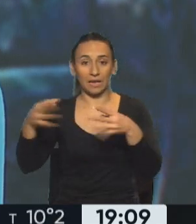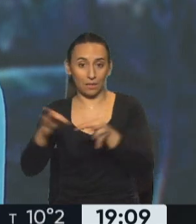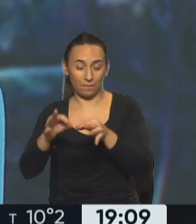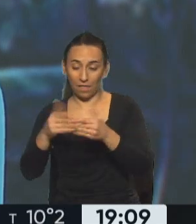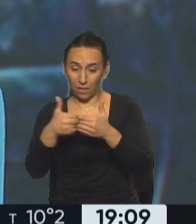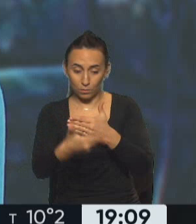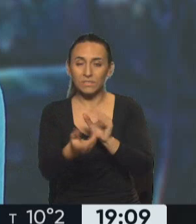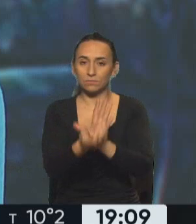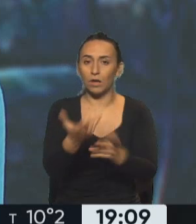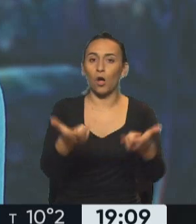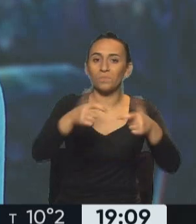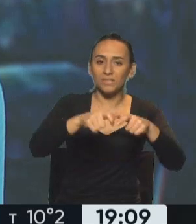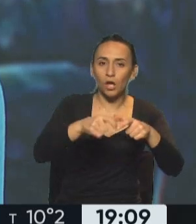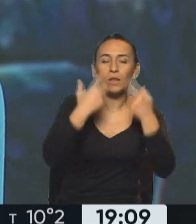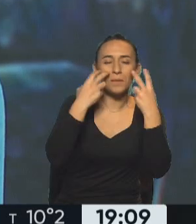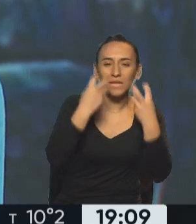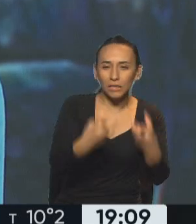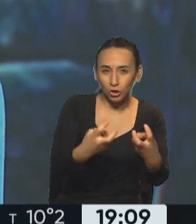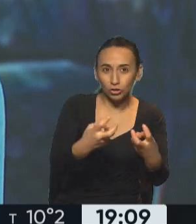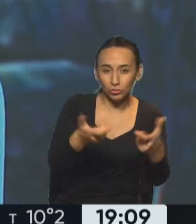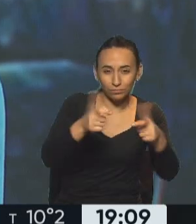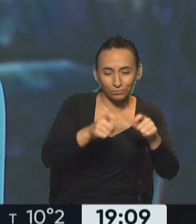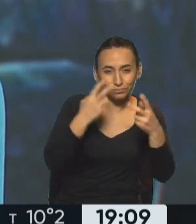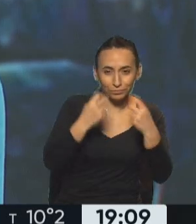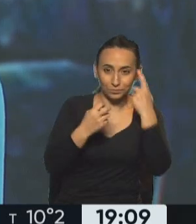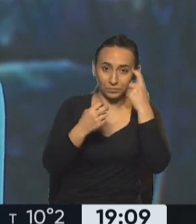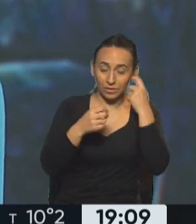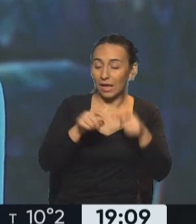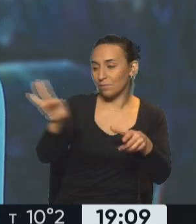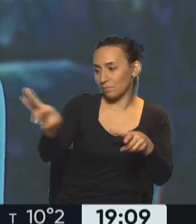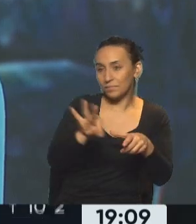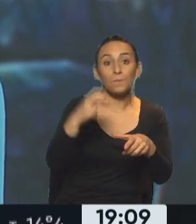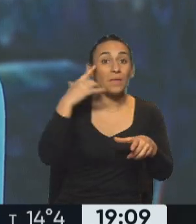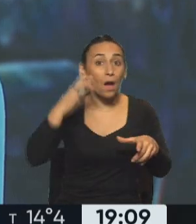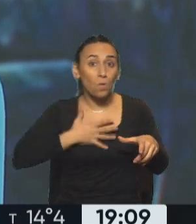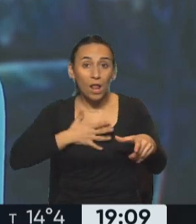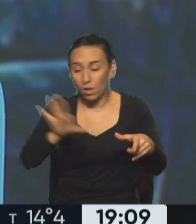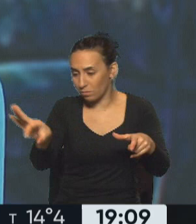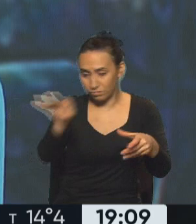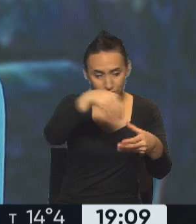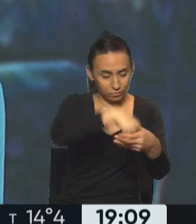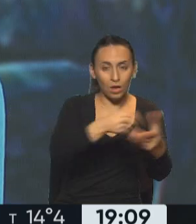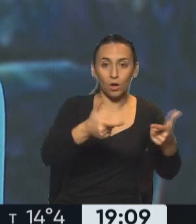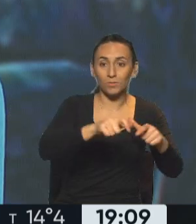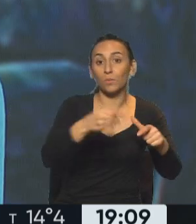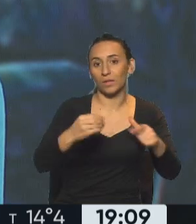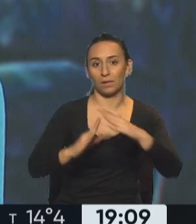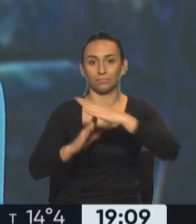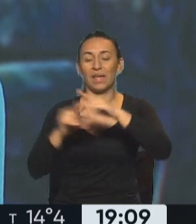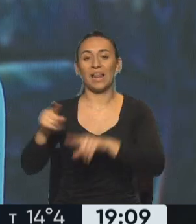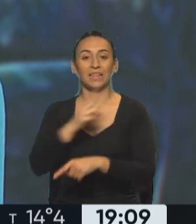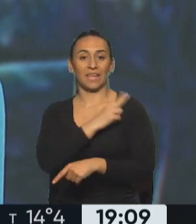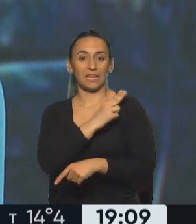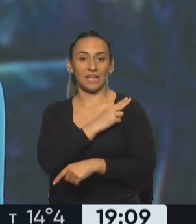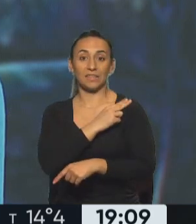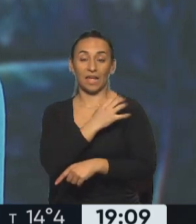una comisión investigadora. Eligieron a mi abuelo presidir esa comisión por una cuestión de jerarquía, porque era teniente general,